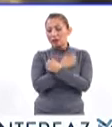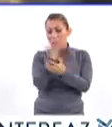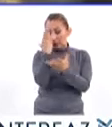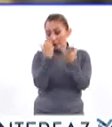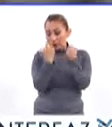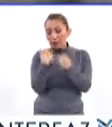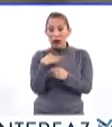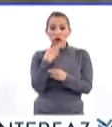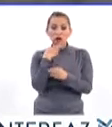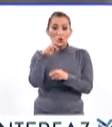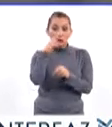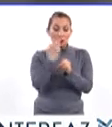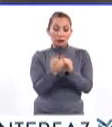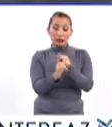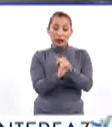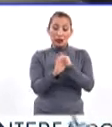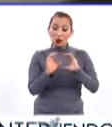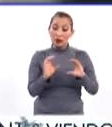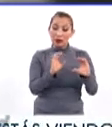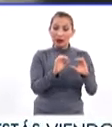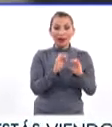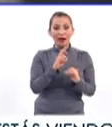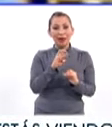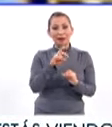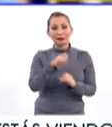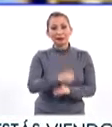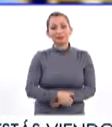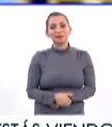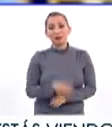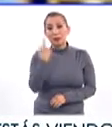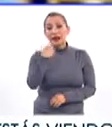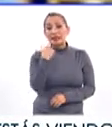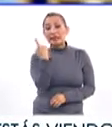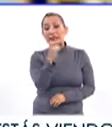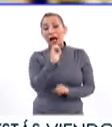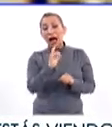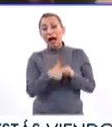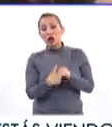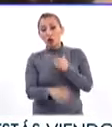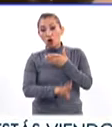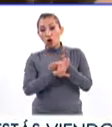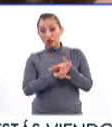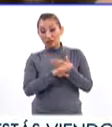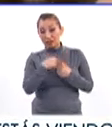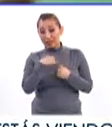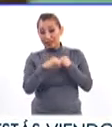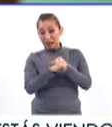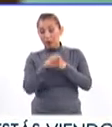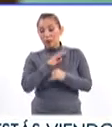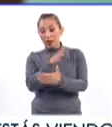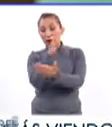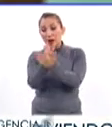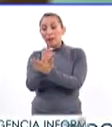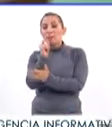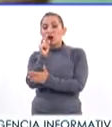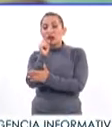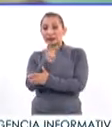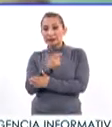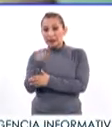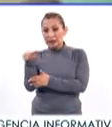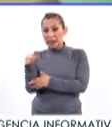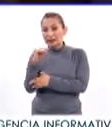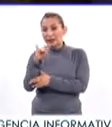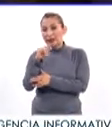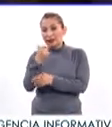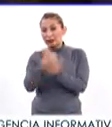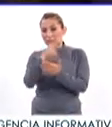para un uso responsable del Internet y redes sociales. Para denunciar la violencia cibernética, puedes acudir a la Policía Cibernética